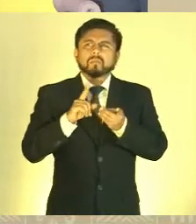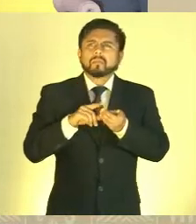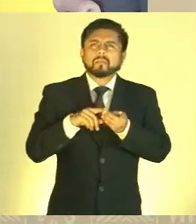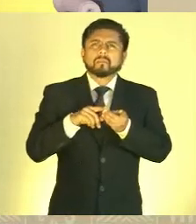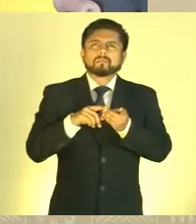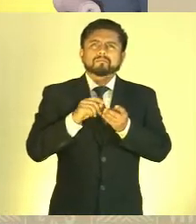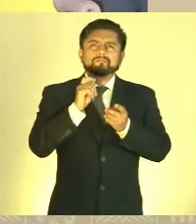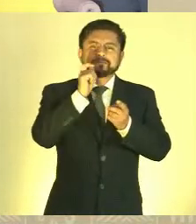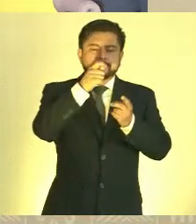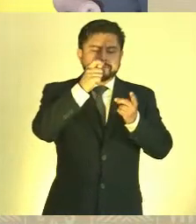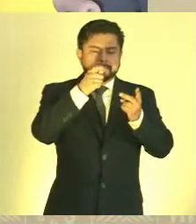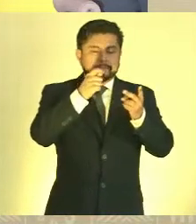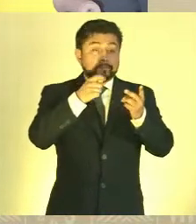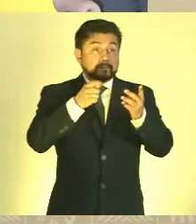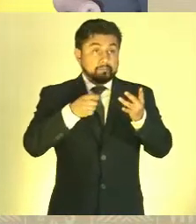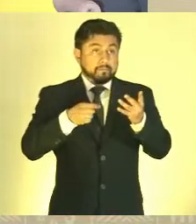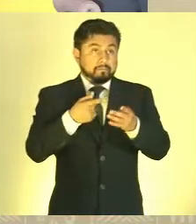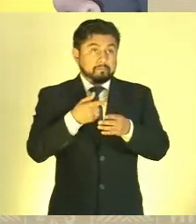a partir